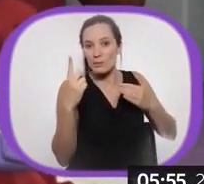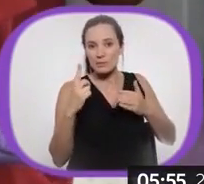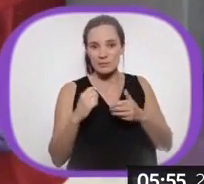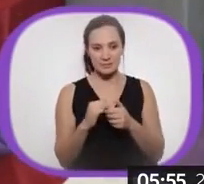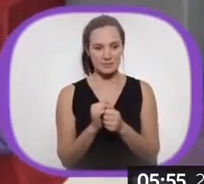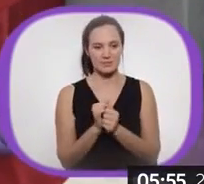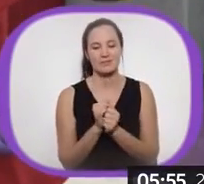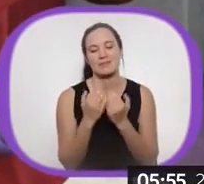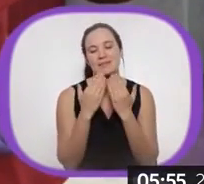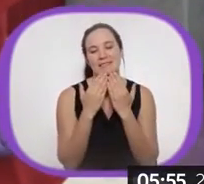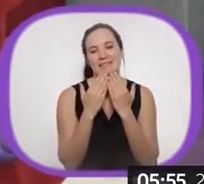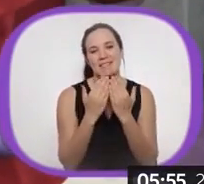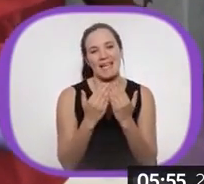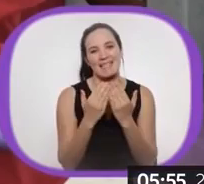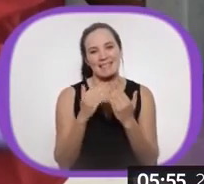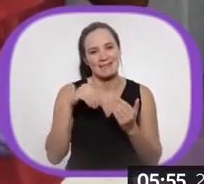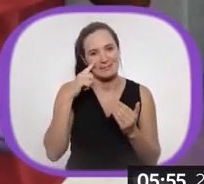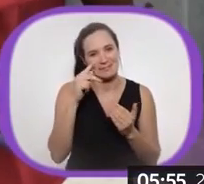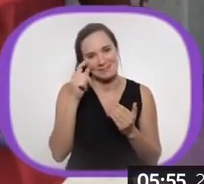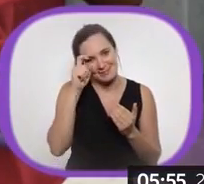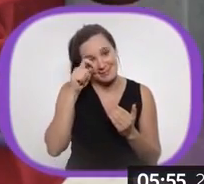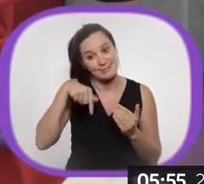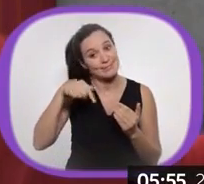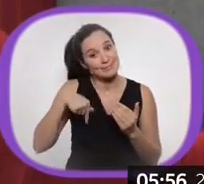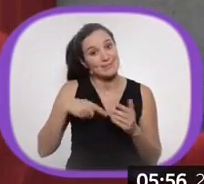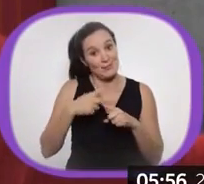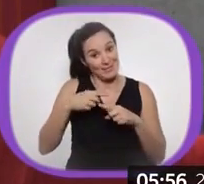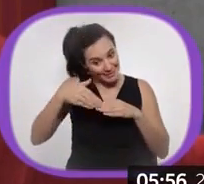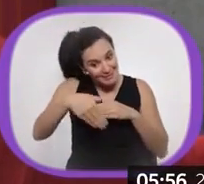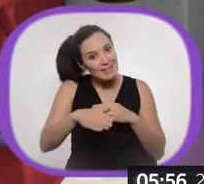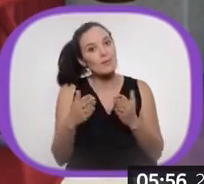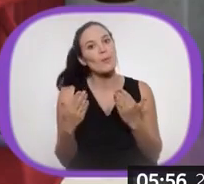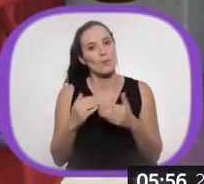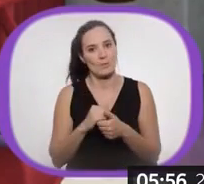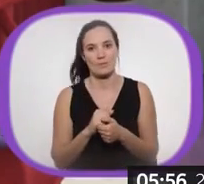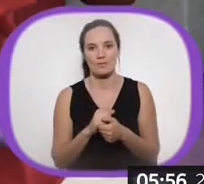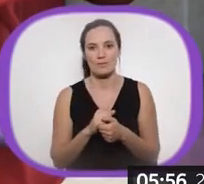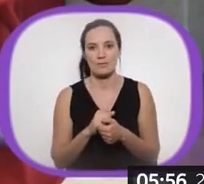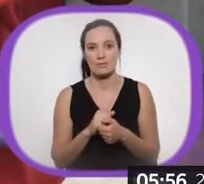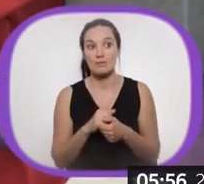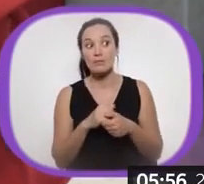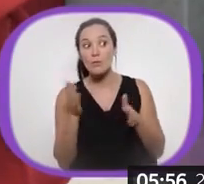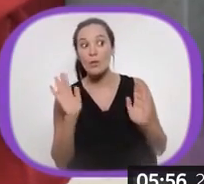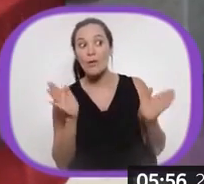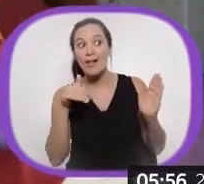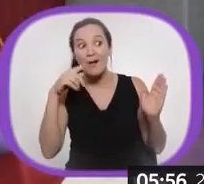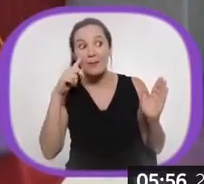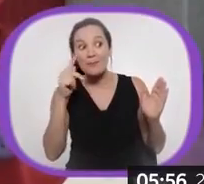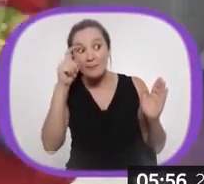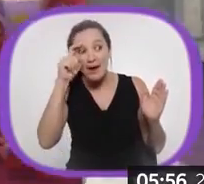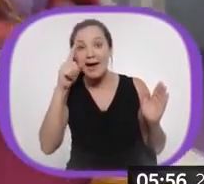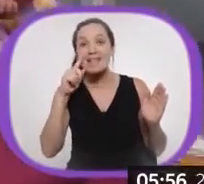¡Ah, gracias, Mike! ¡Ahora podrá comenzar la fiesta! ¡Yuhu, Mike, Ibi!